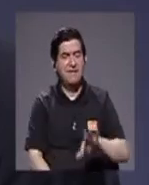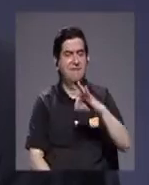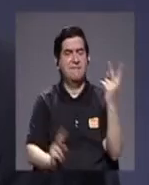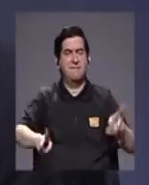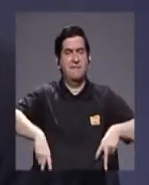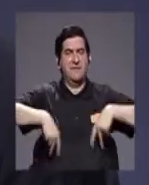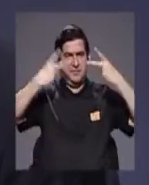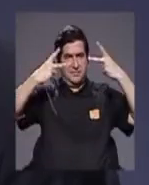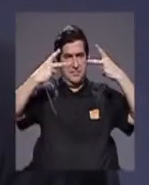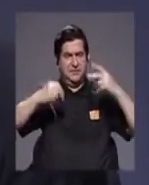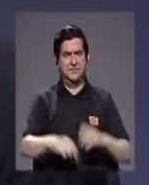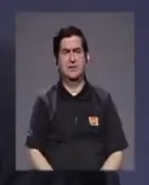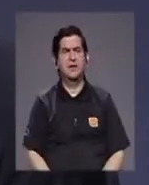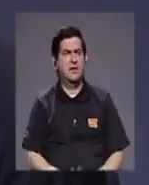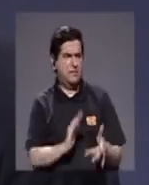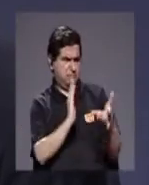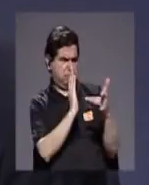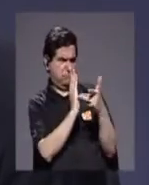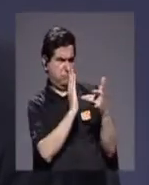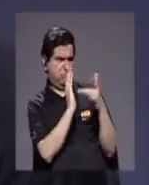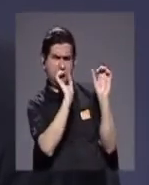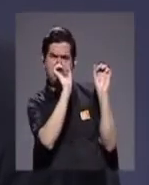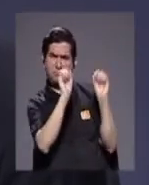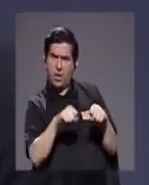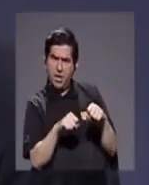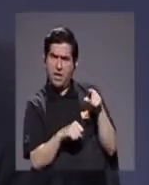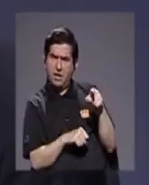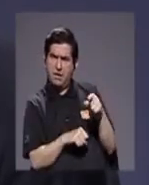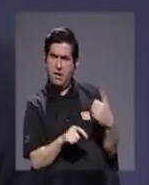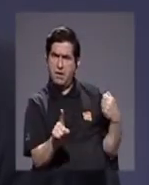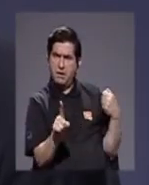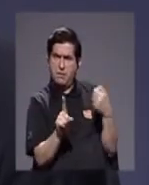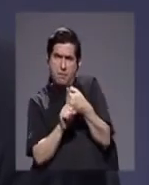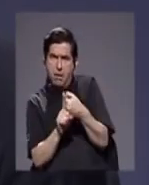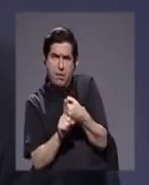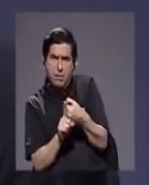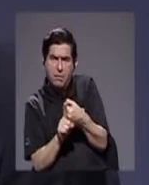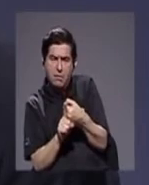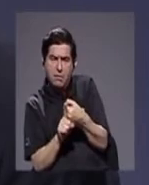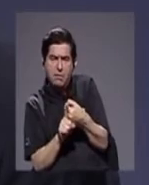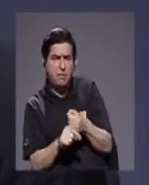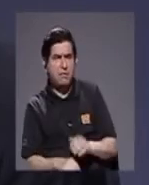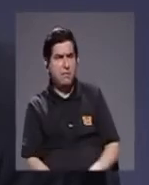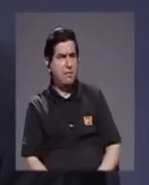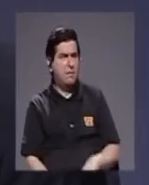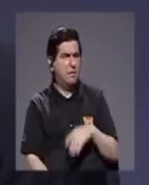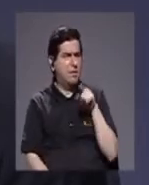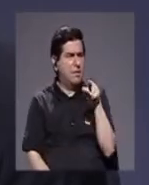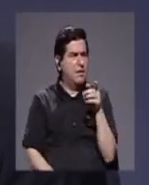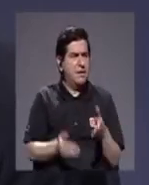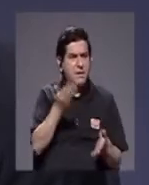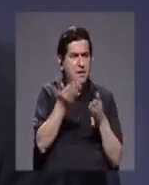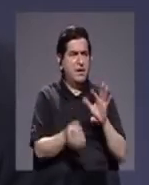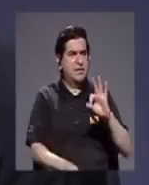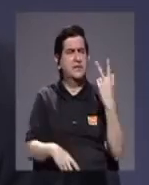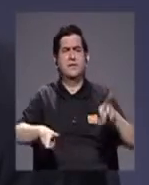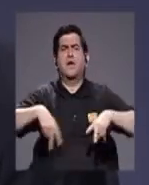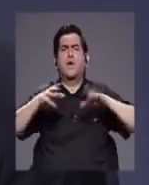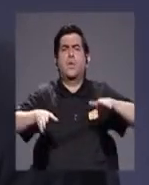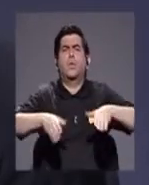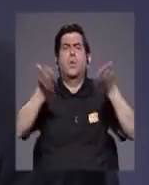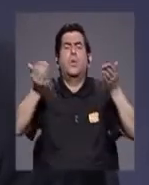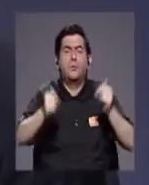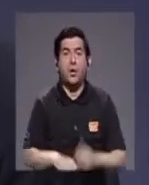vida. ¿Cómo la tecnología podría impactar en esos estilos de vida?